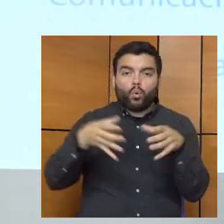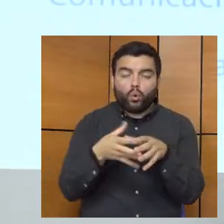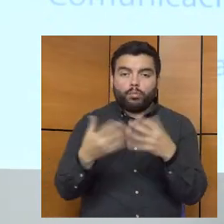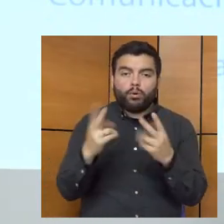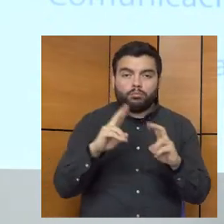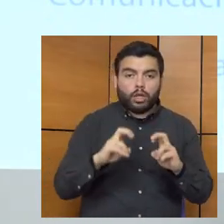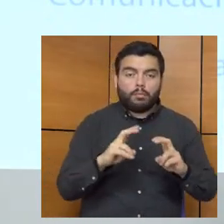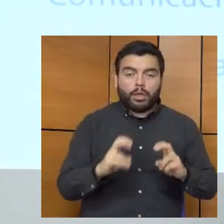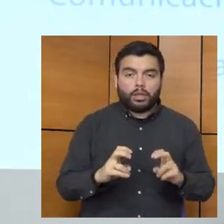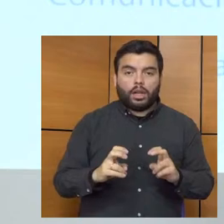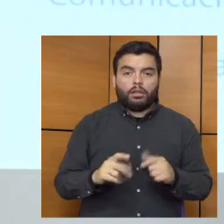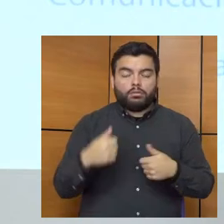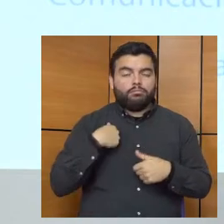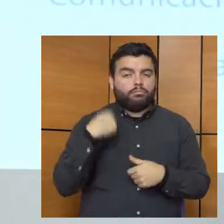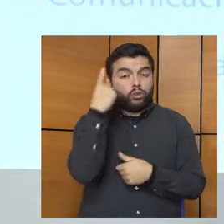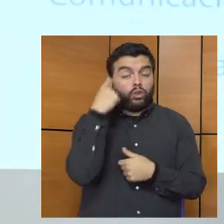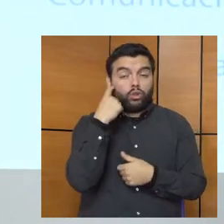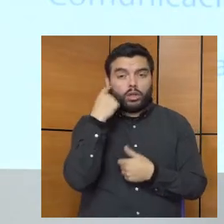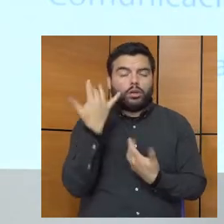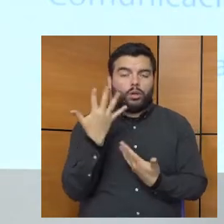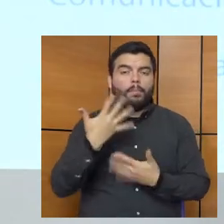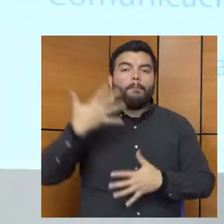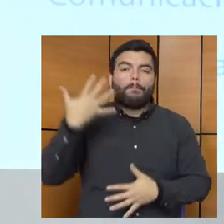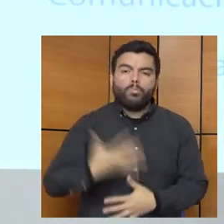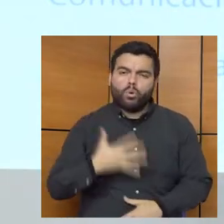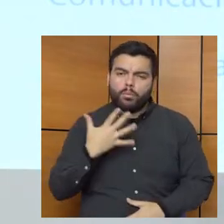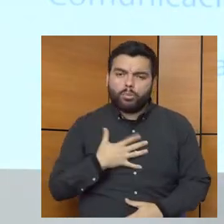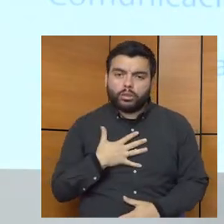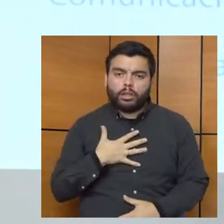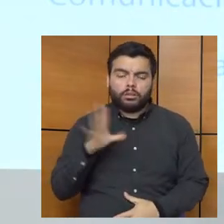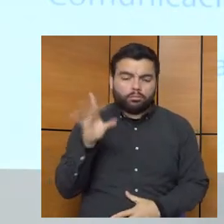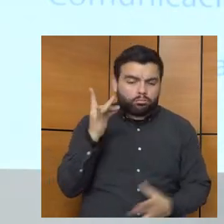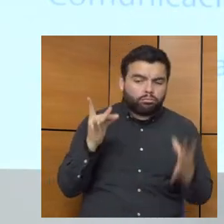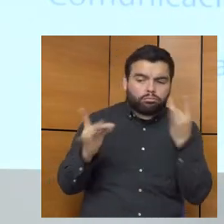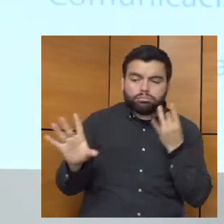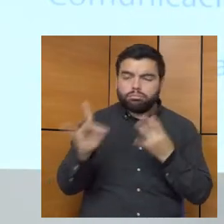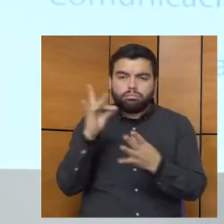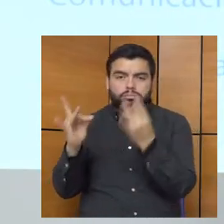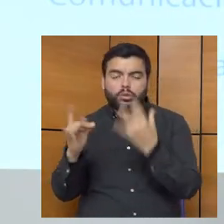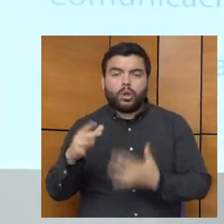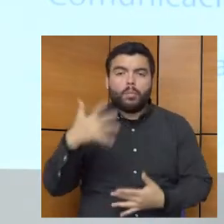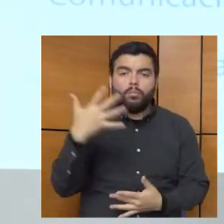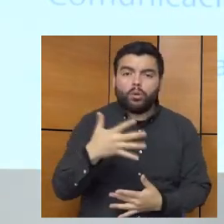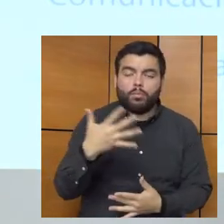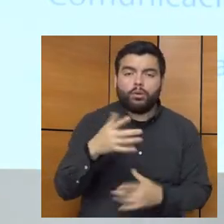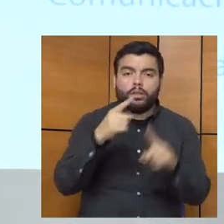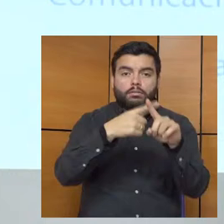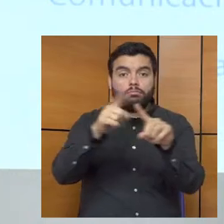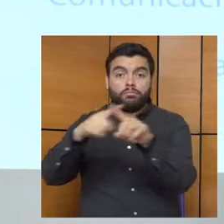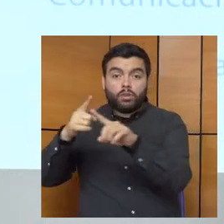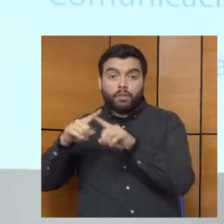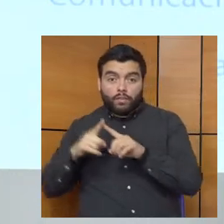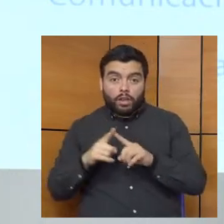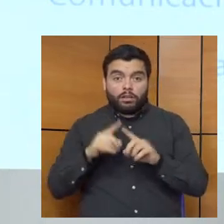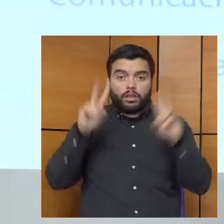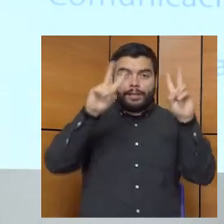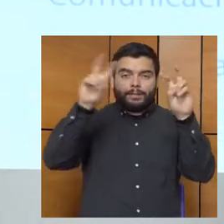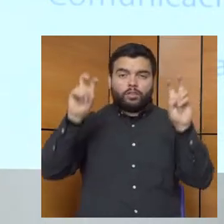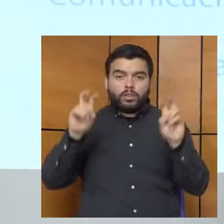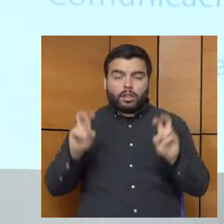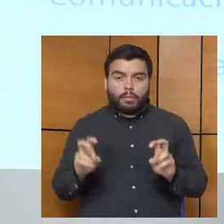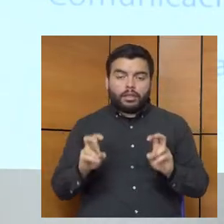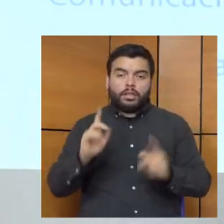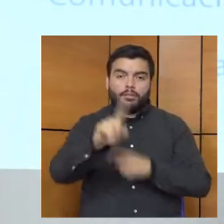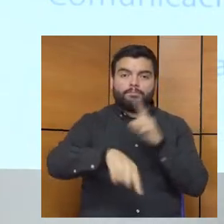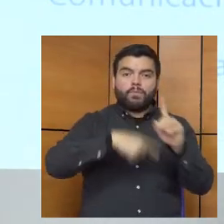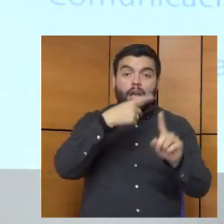que es bastante interesante la riqueza que se ha ido aportando por las distintas ramas, ¿no?, e investigadores